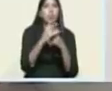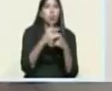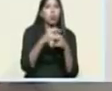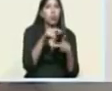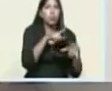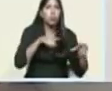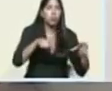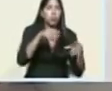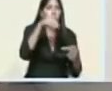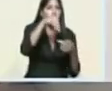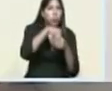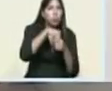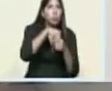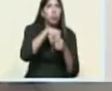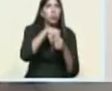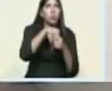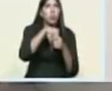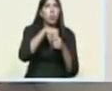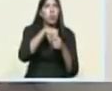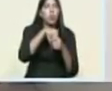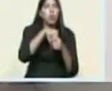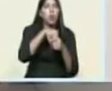para participar en las elecciones